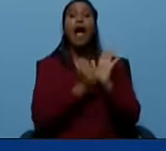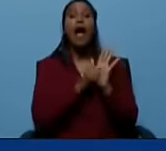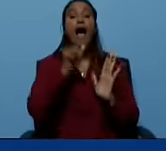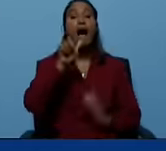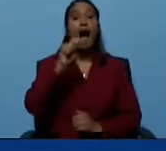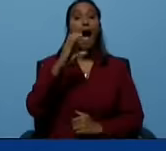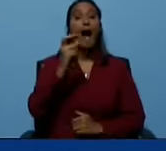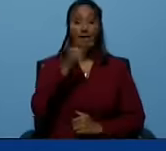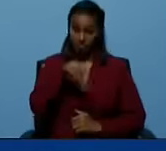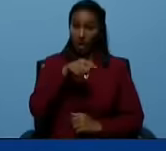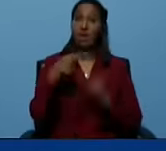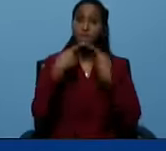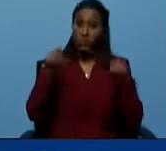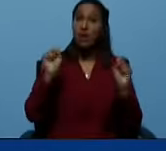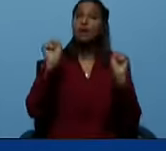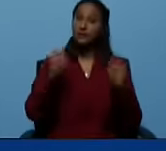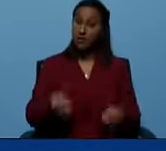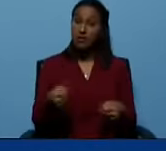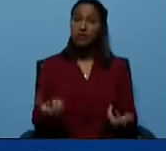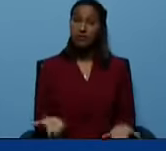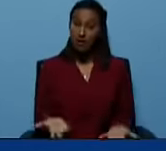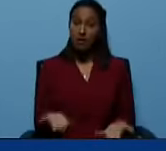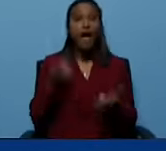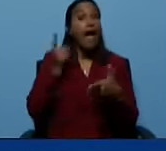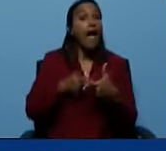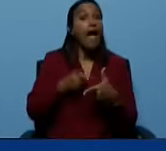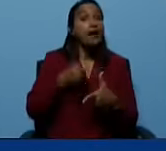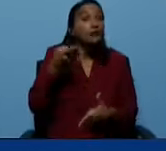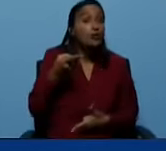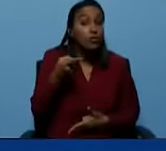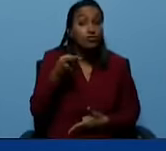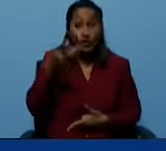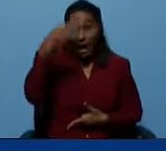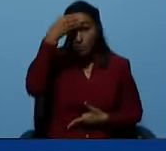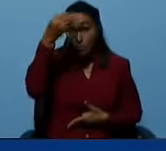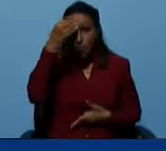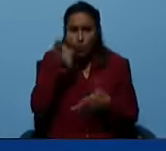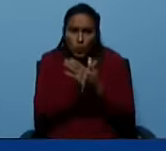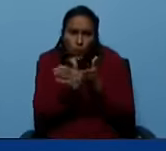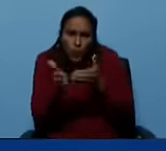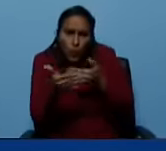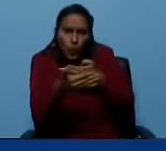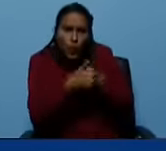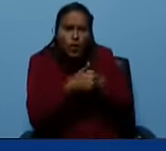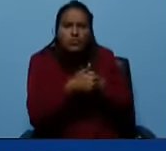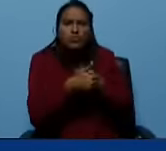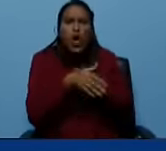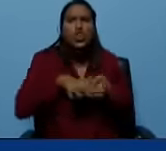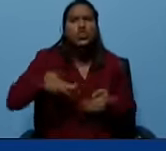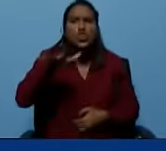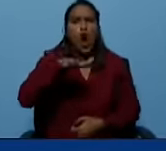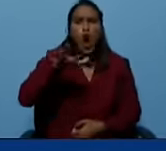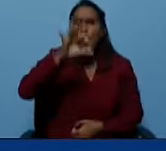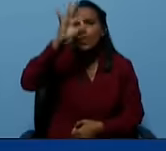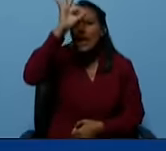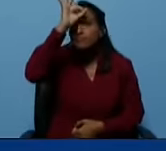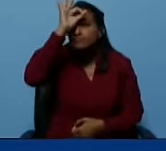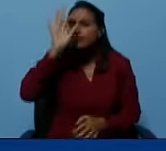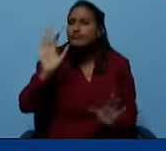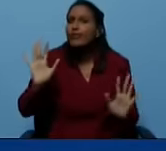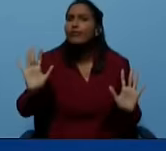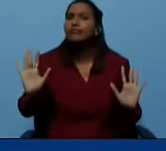Y ahora entonces este señor se esconde quién sabe dónde y se niega a